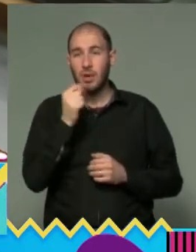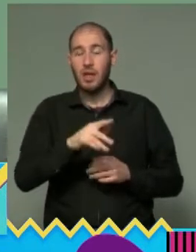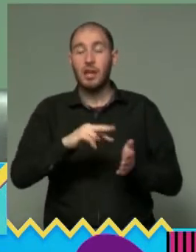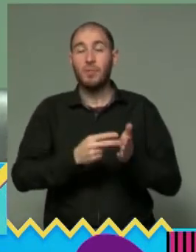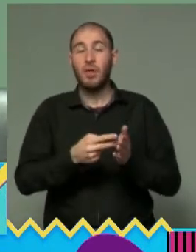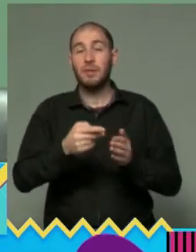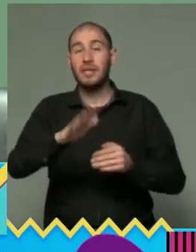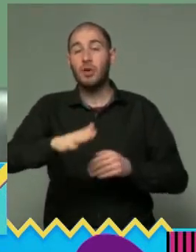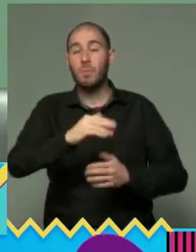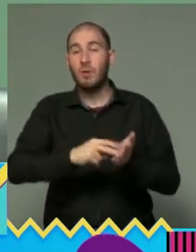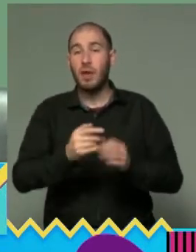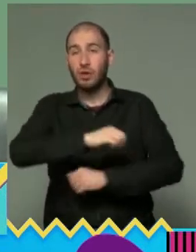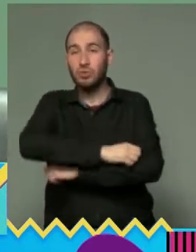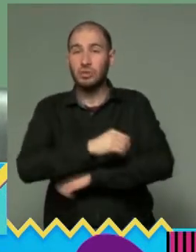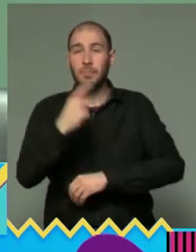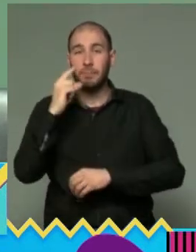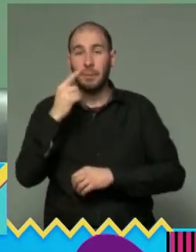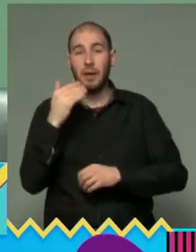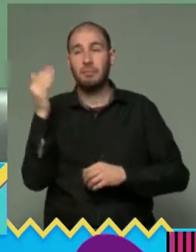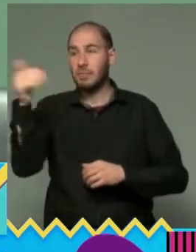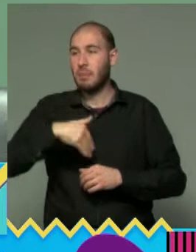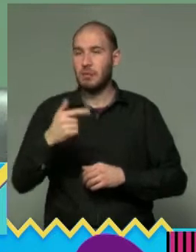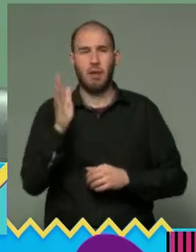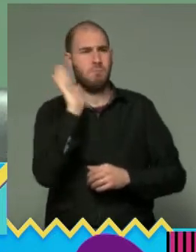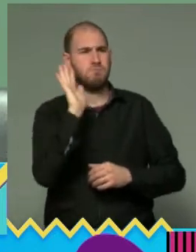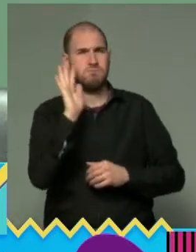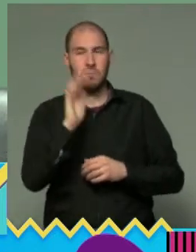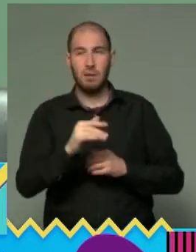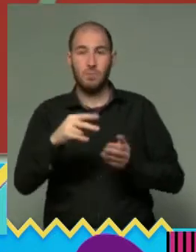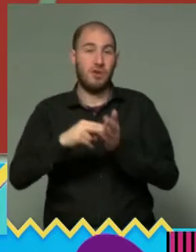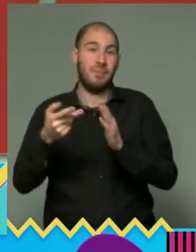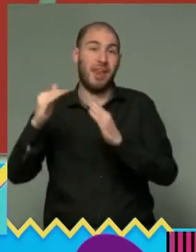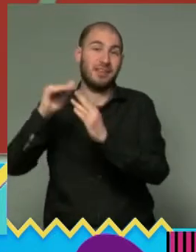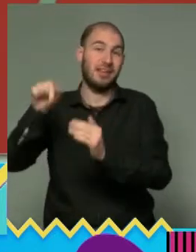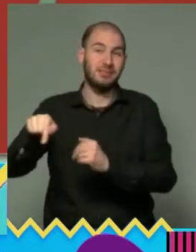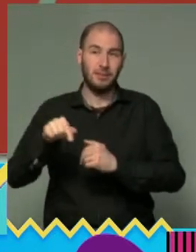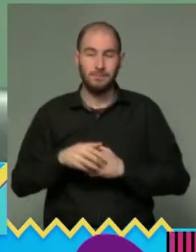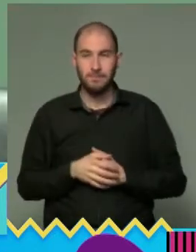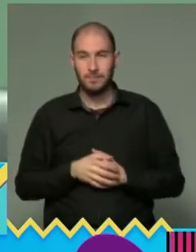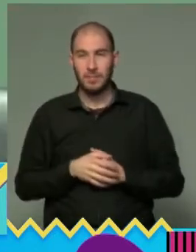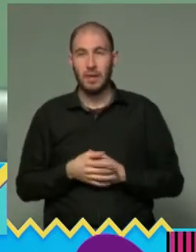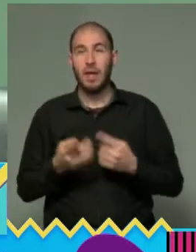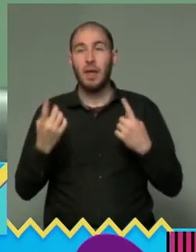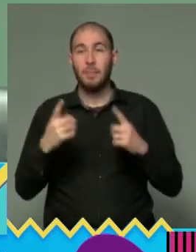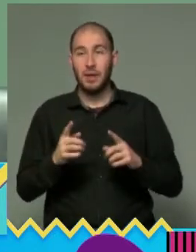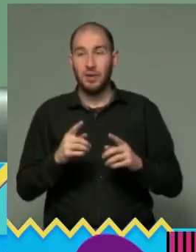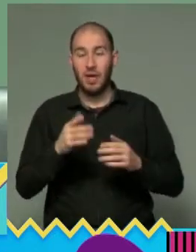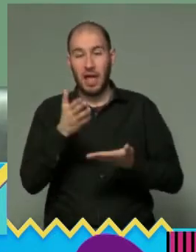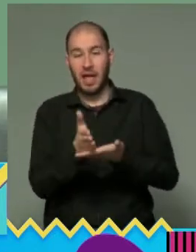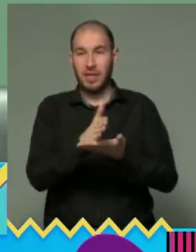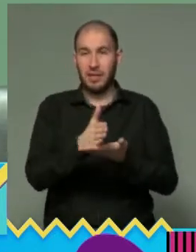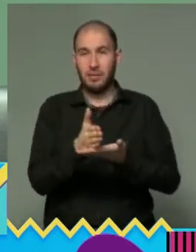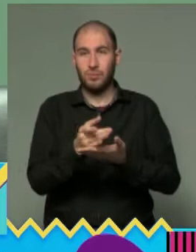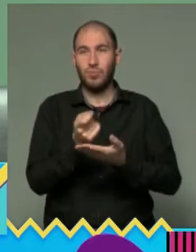problema de conducta, llamaste al papá y el papá te amenaza. Que el problema está en la casa. Ahora, si ahí en el medio vos